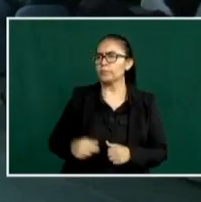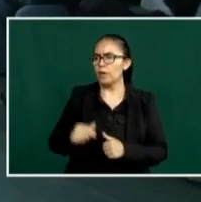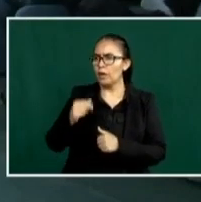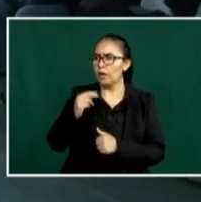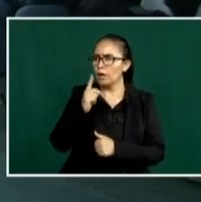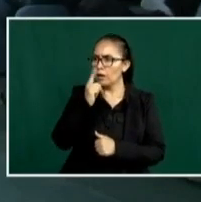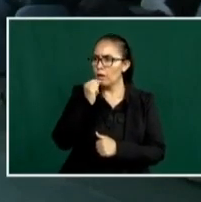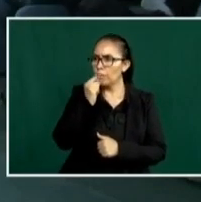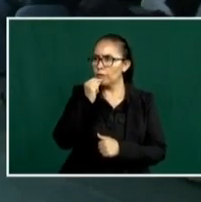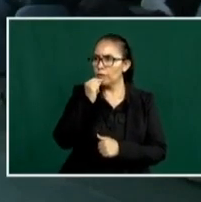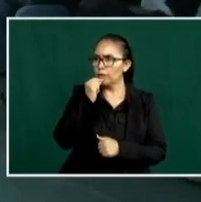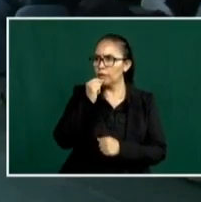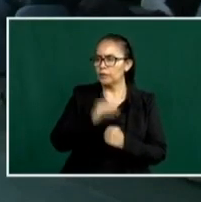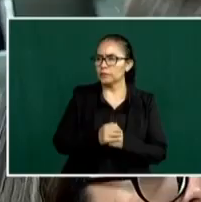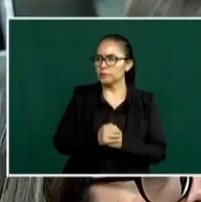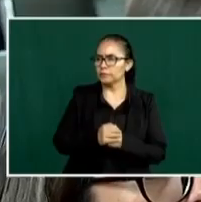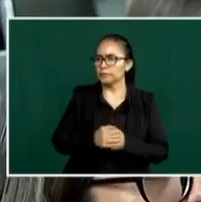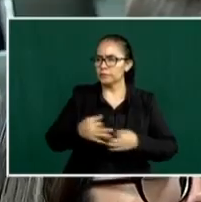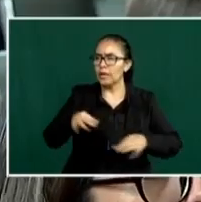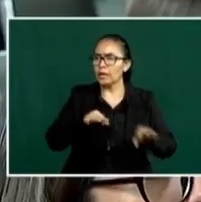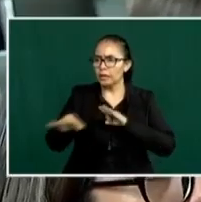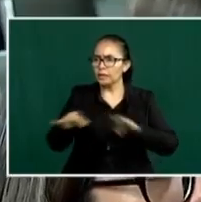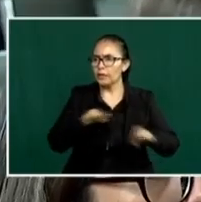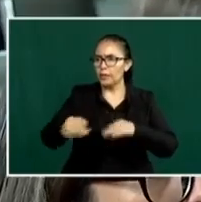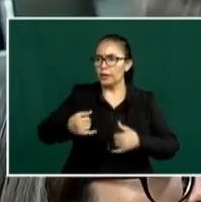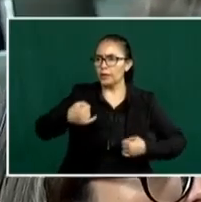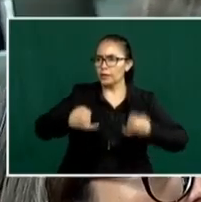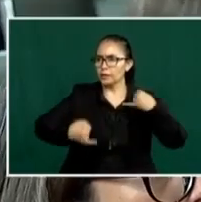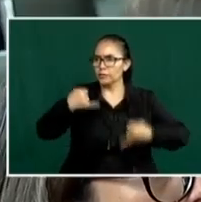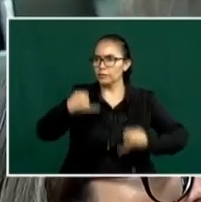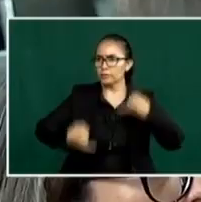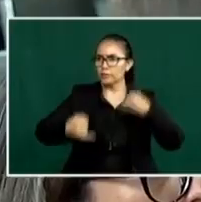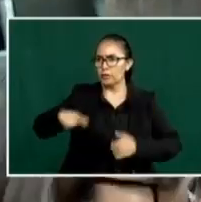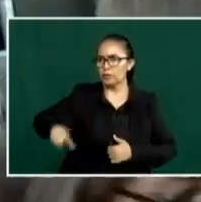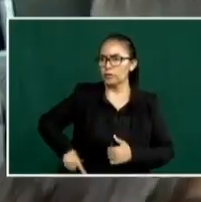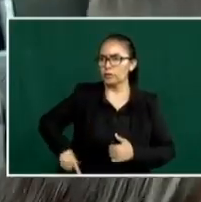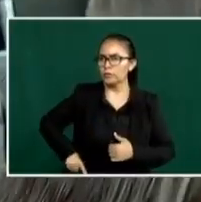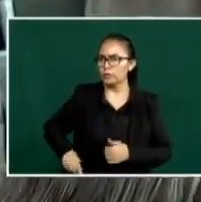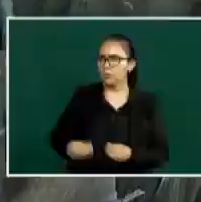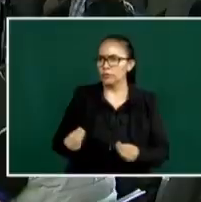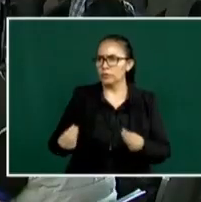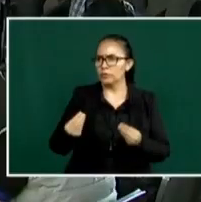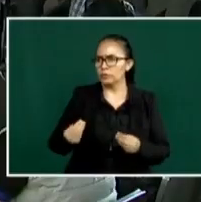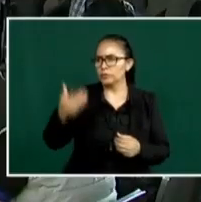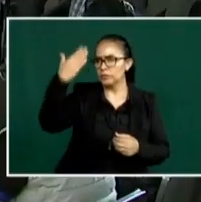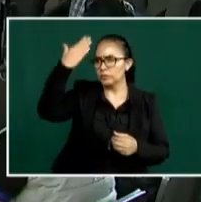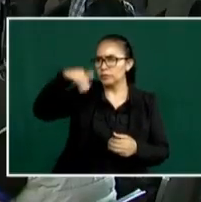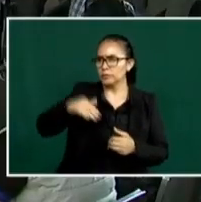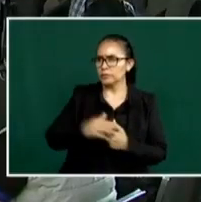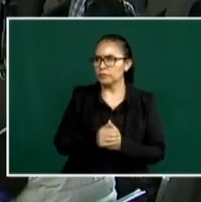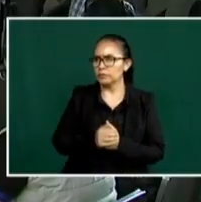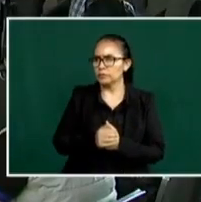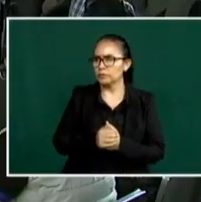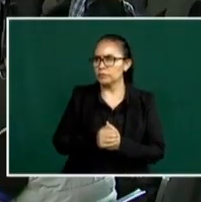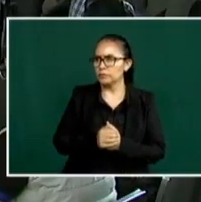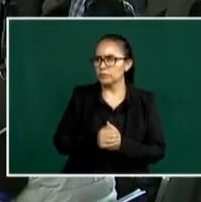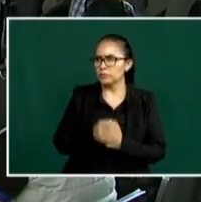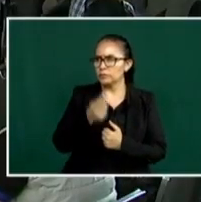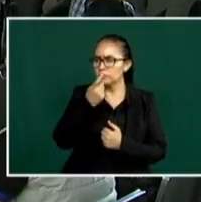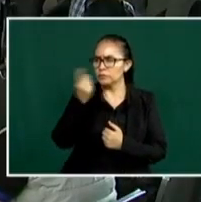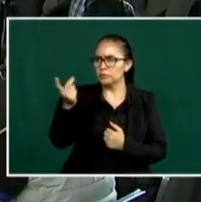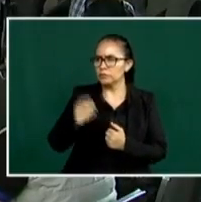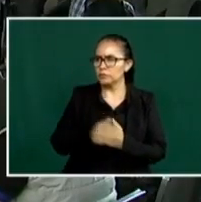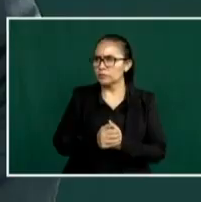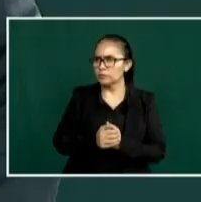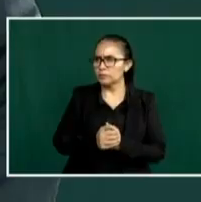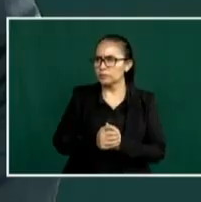policías que están dentro de la Fiscalía, y usted lo sabe, gobernador, porque ha recibido muchas quejas de esto, y si no han sido de manera